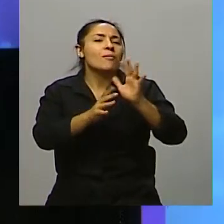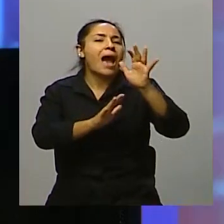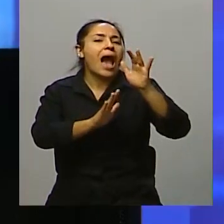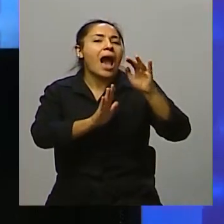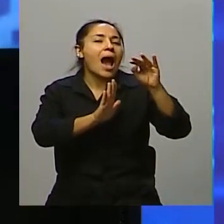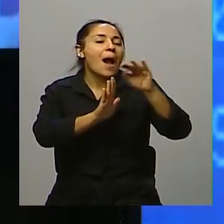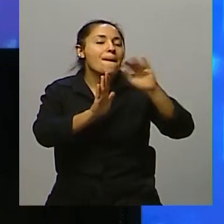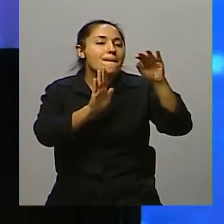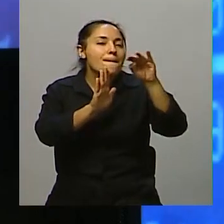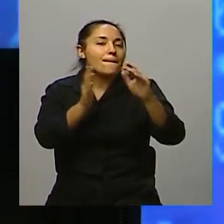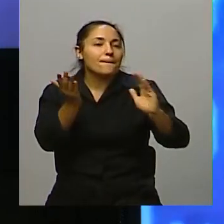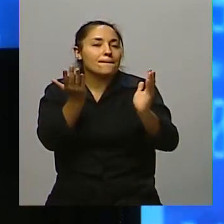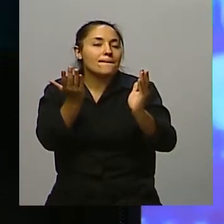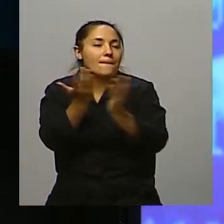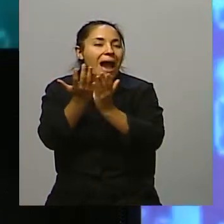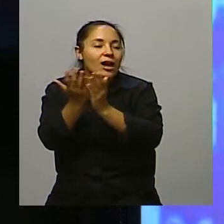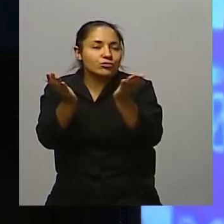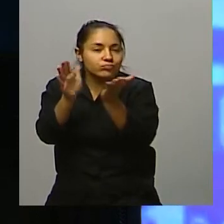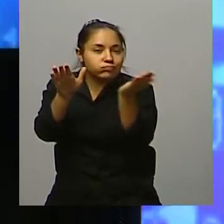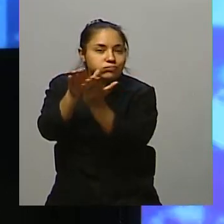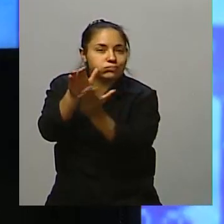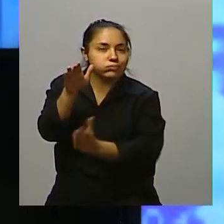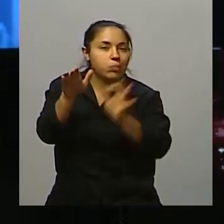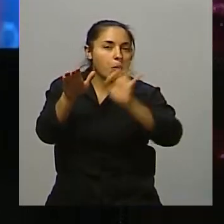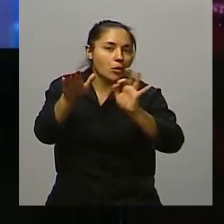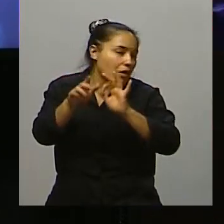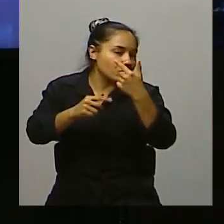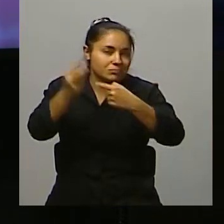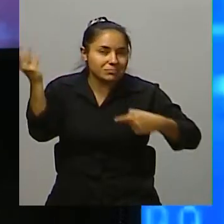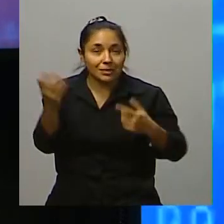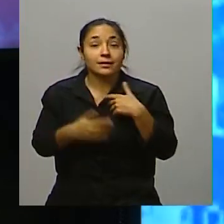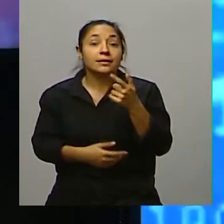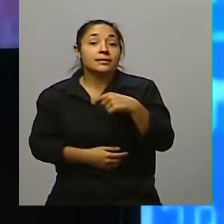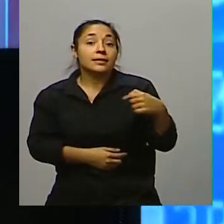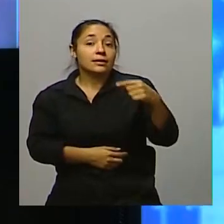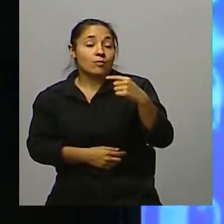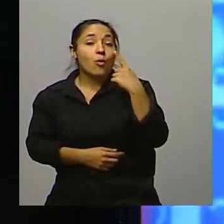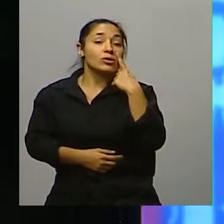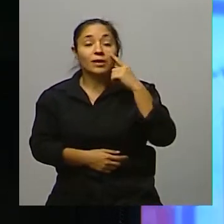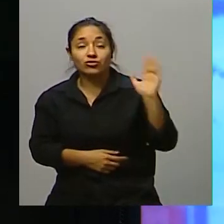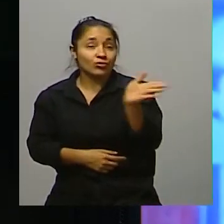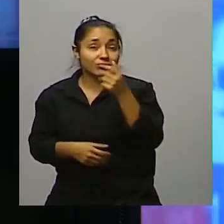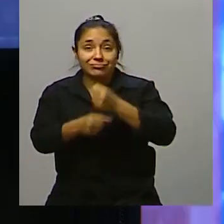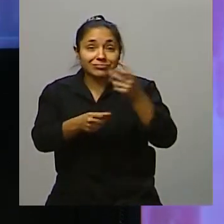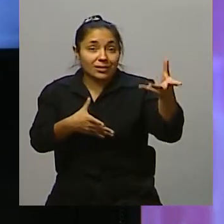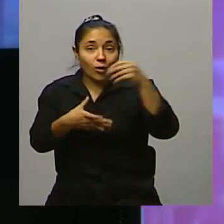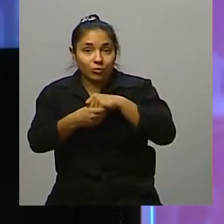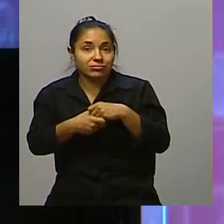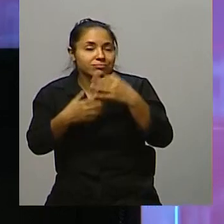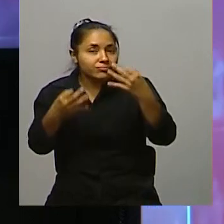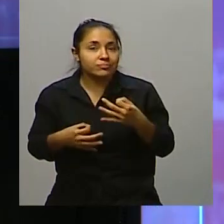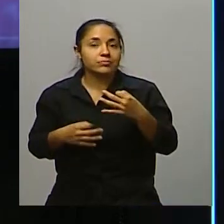etcétera. Entonces, en ese sentido, el rol es central y hay que trabajar codo a codo con todos los municipios para que esto tenga el verdadero efecto que debe